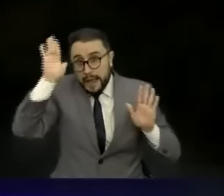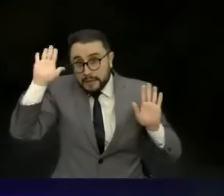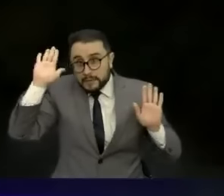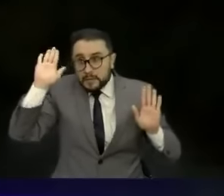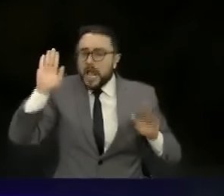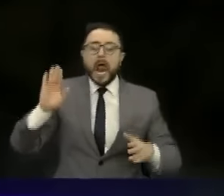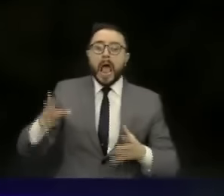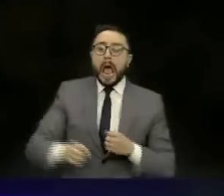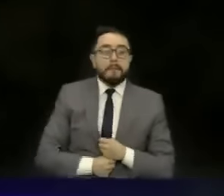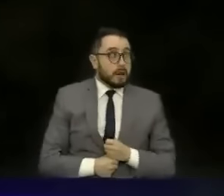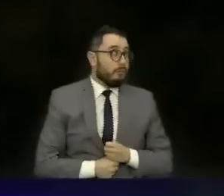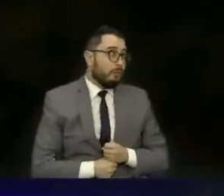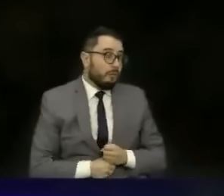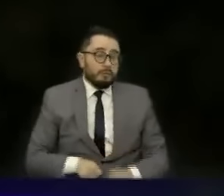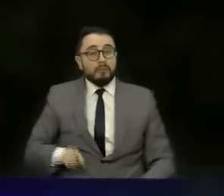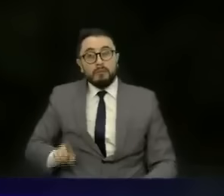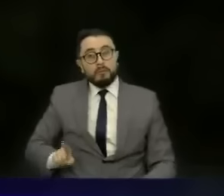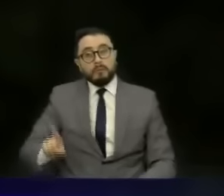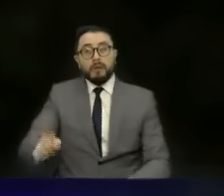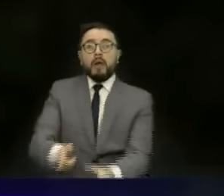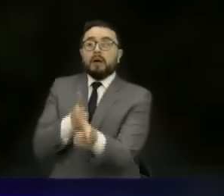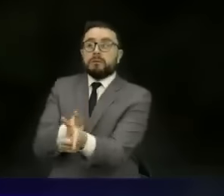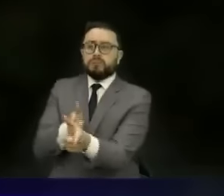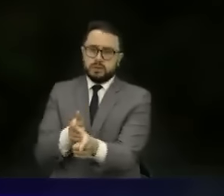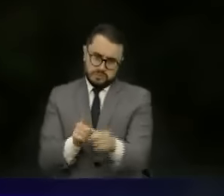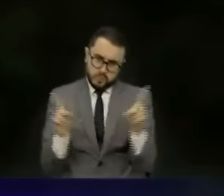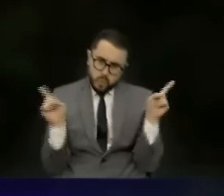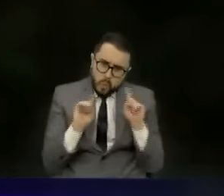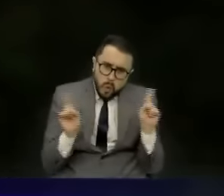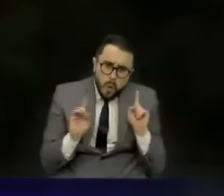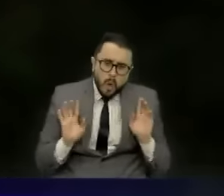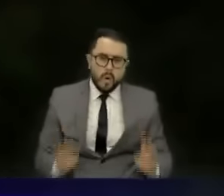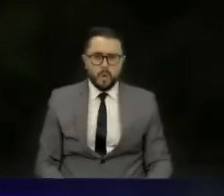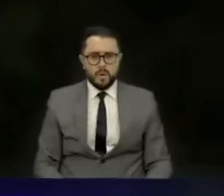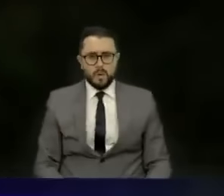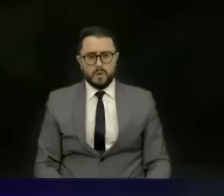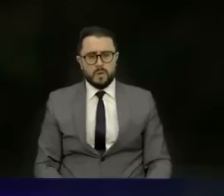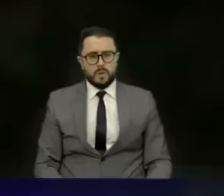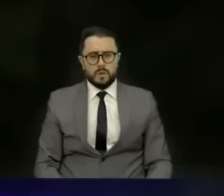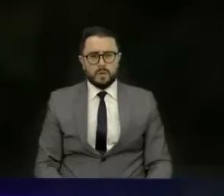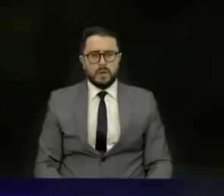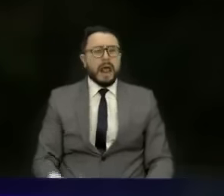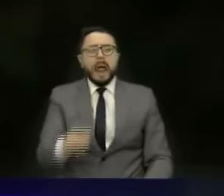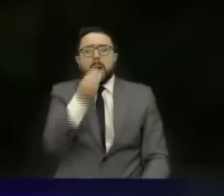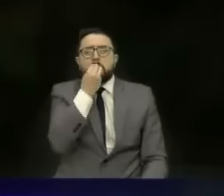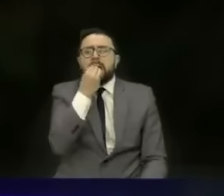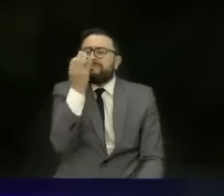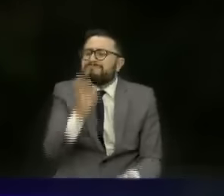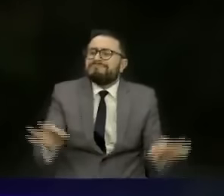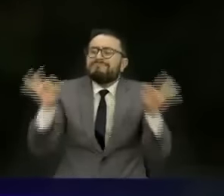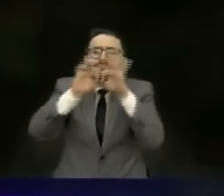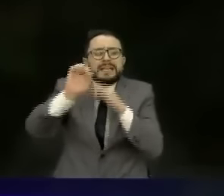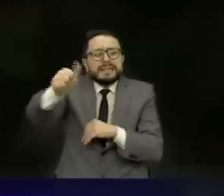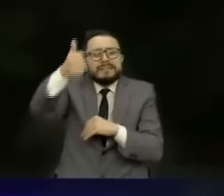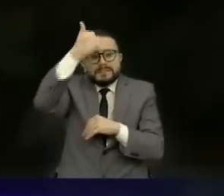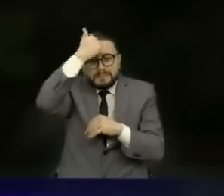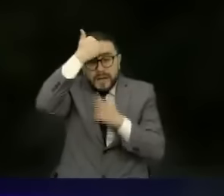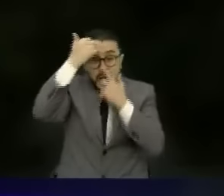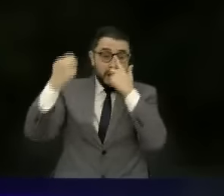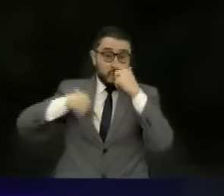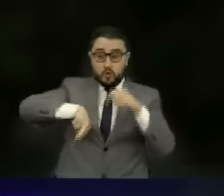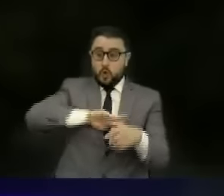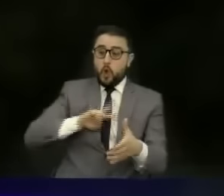hambre, no. Y no solamente la comida, que es lo básico, que fue duplicada